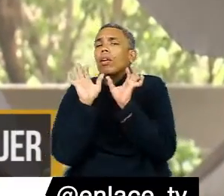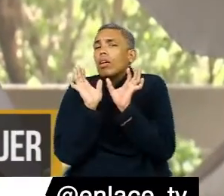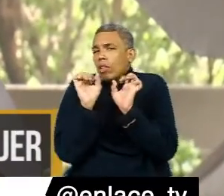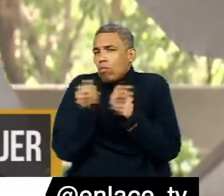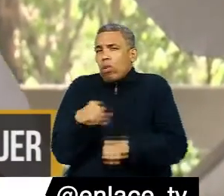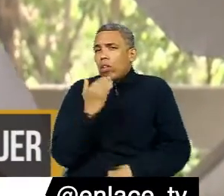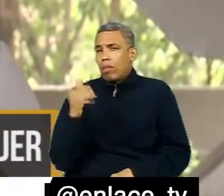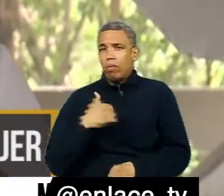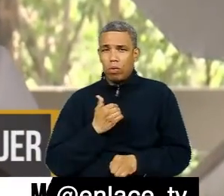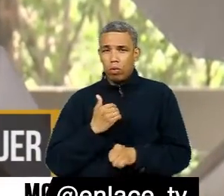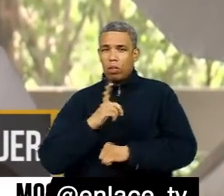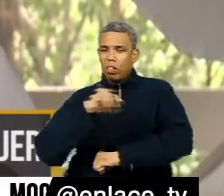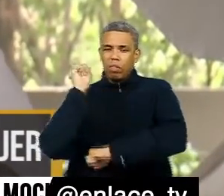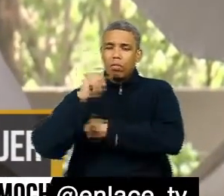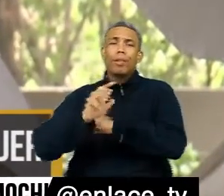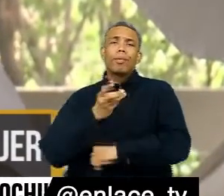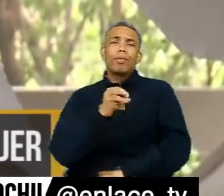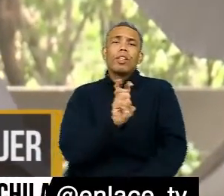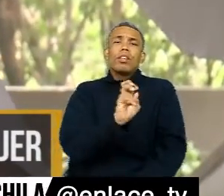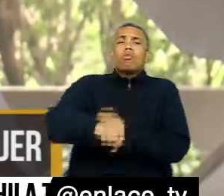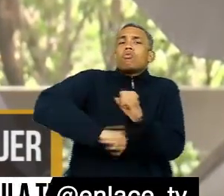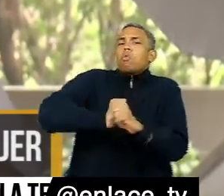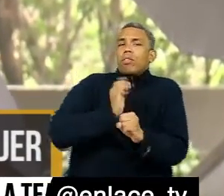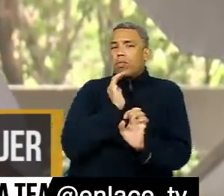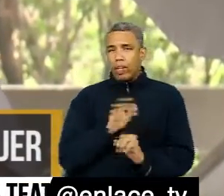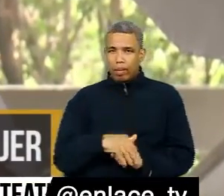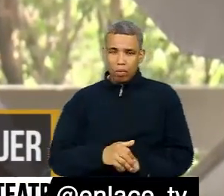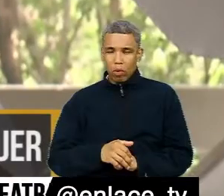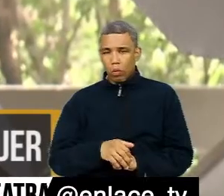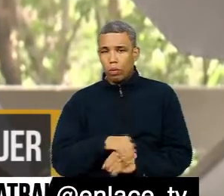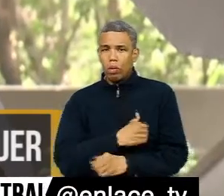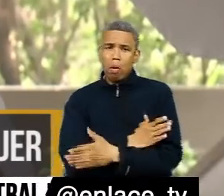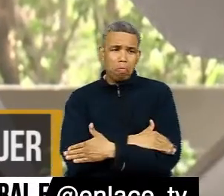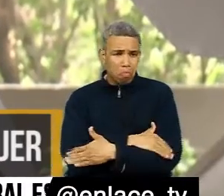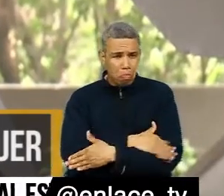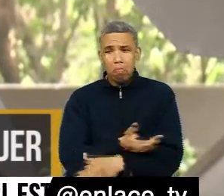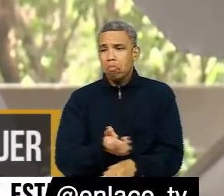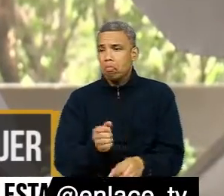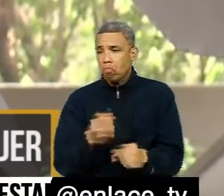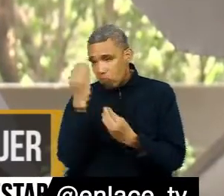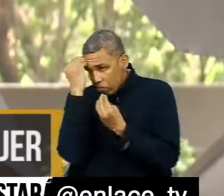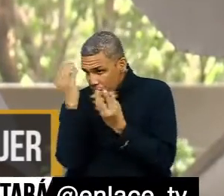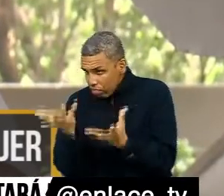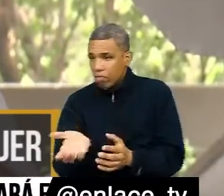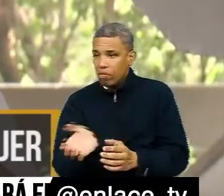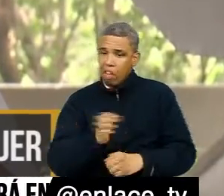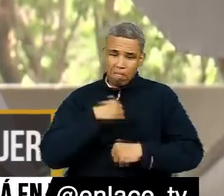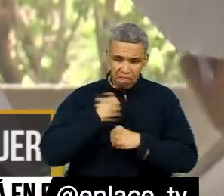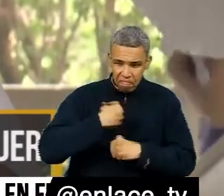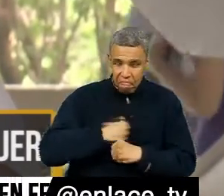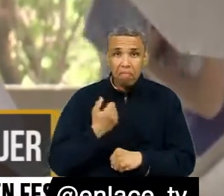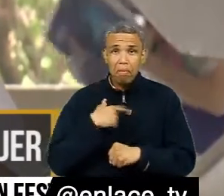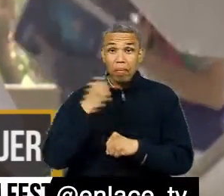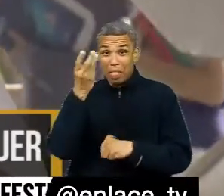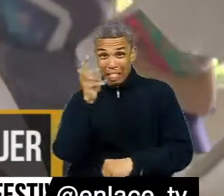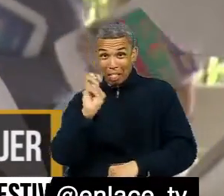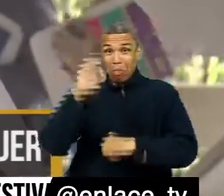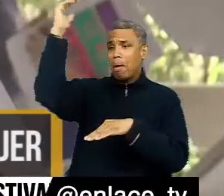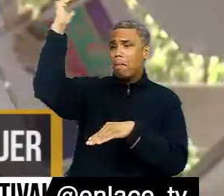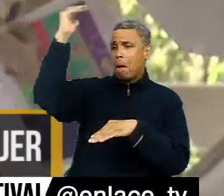por estudio, por trabajo, y eso va a terminar pagando poquitos años. Nosotros apelamos porque consideramos